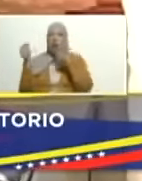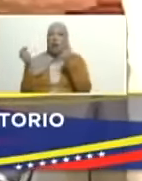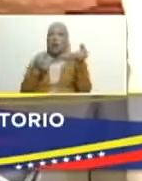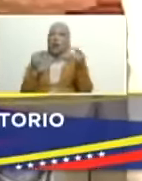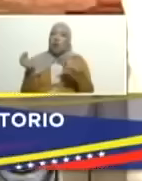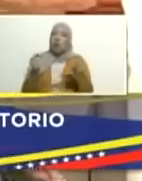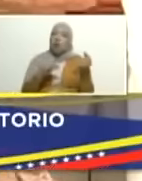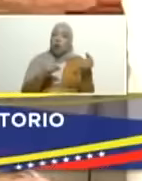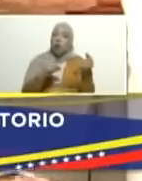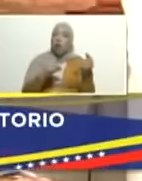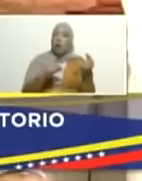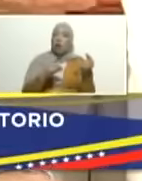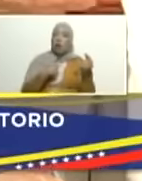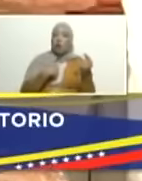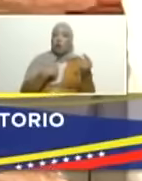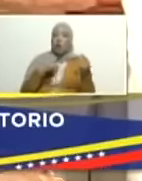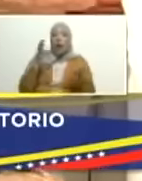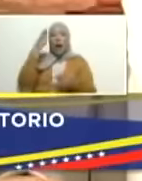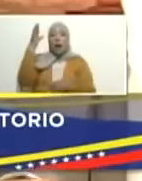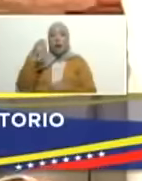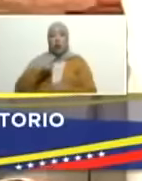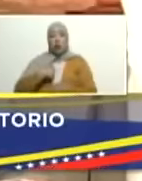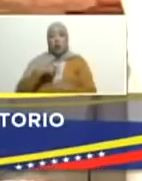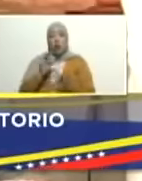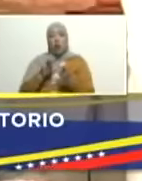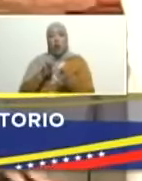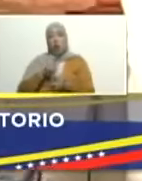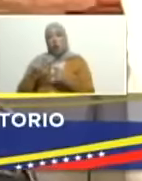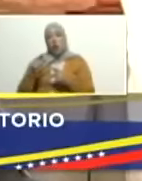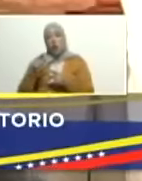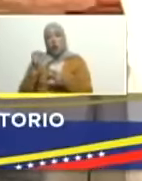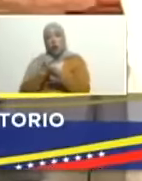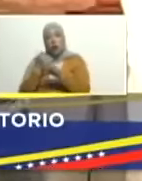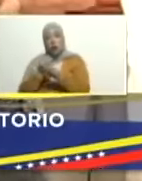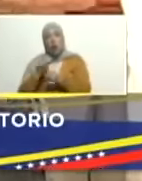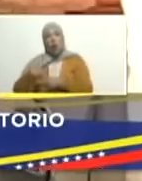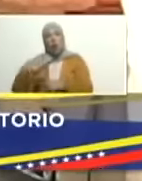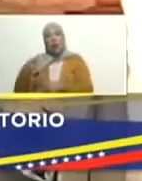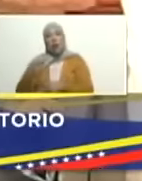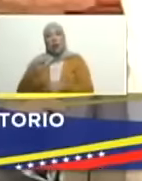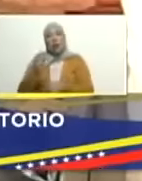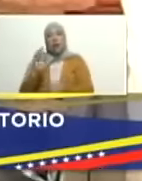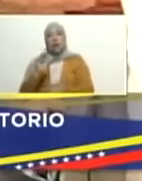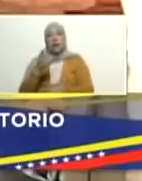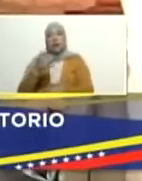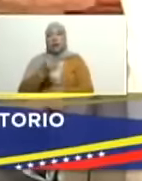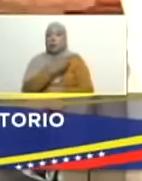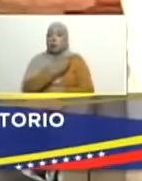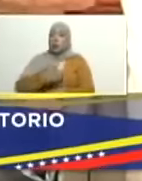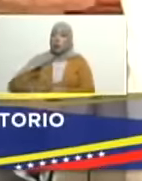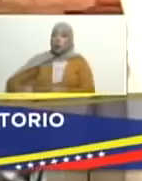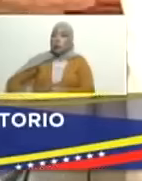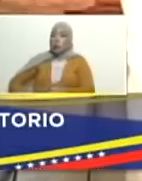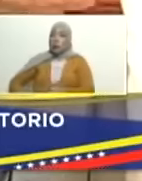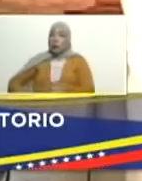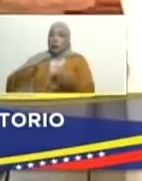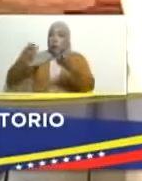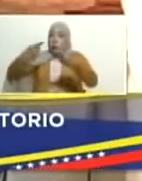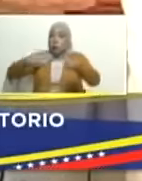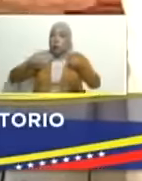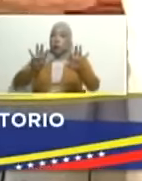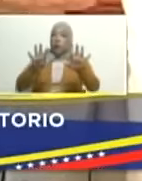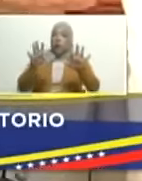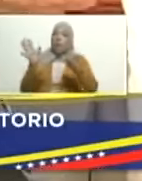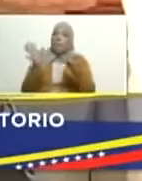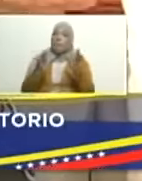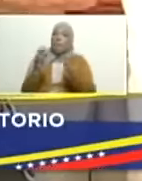Yo era canciller, de contactos permanentes. Luego vino la locura del decreto del 9 de marzo